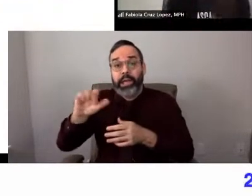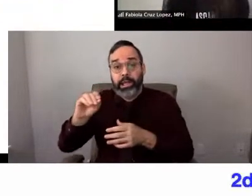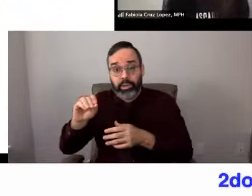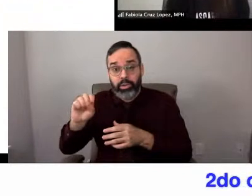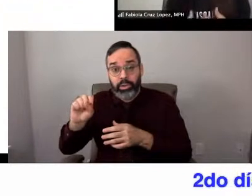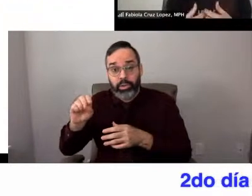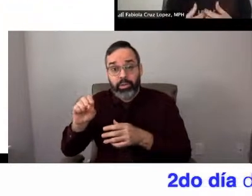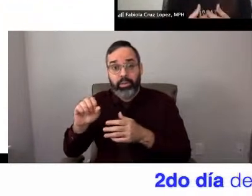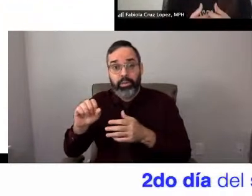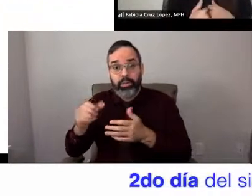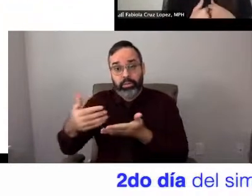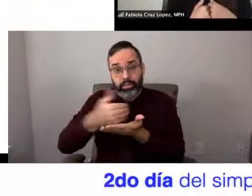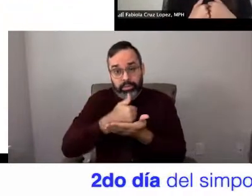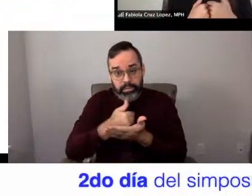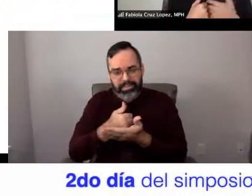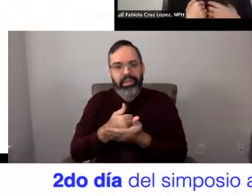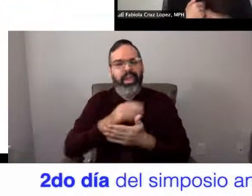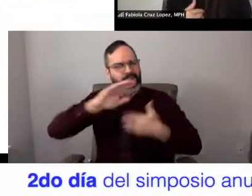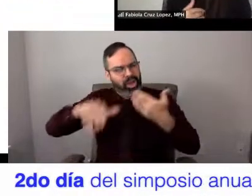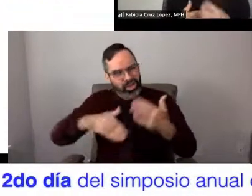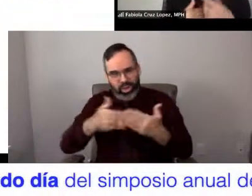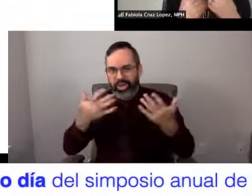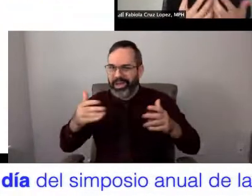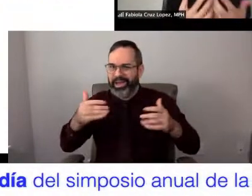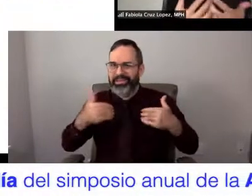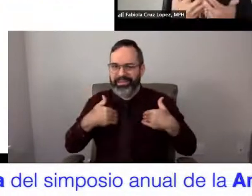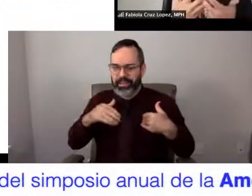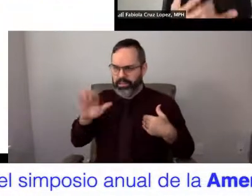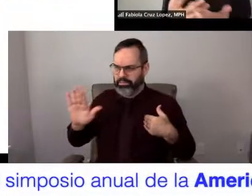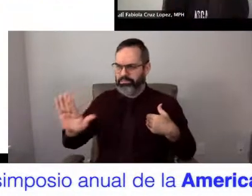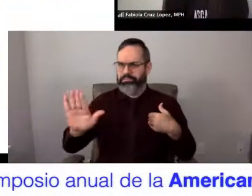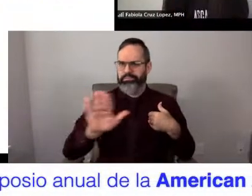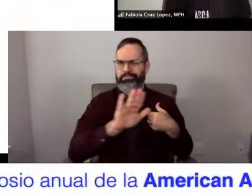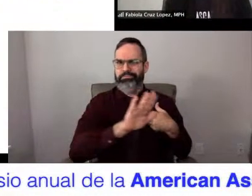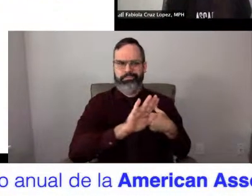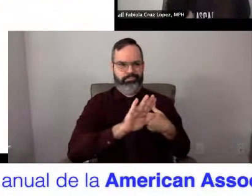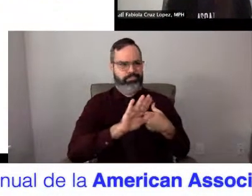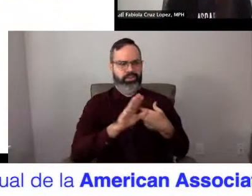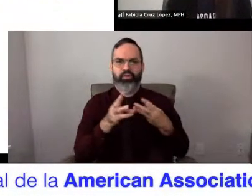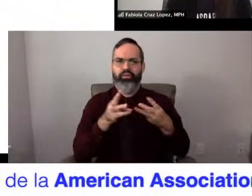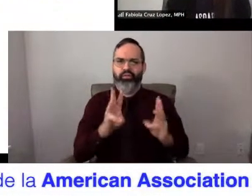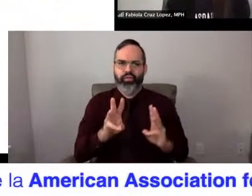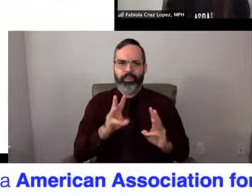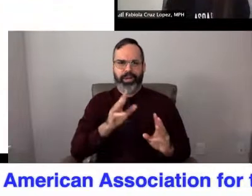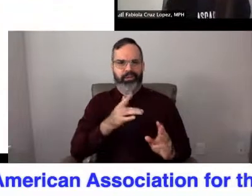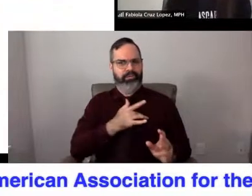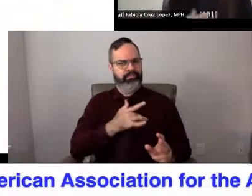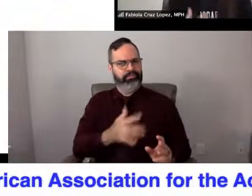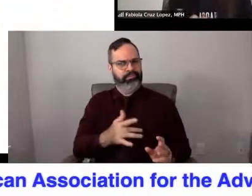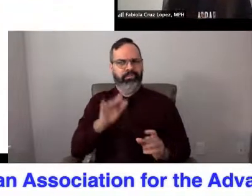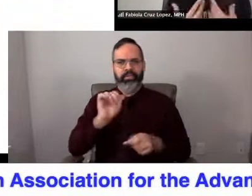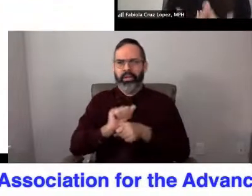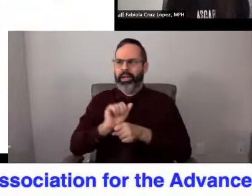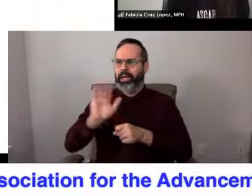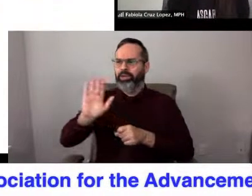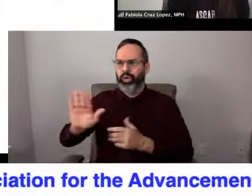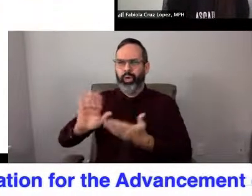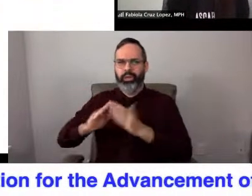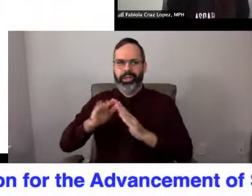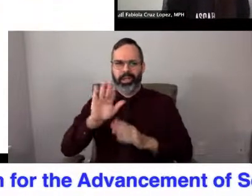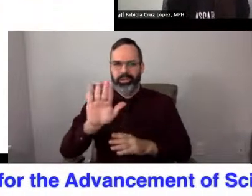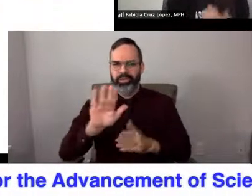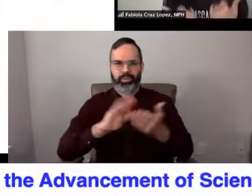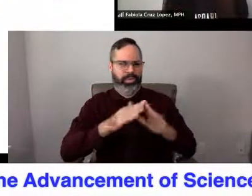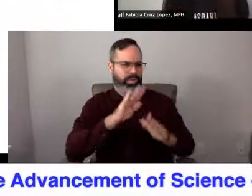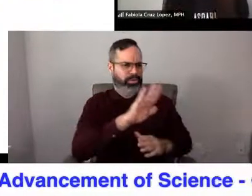tienen su forma peculiar de trabajar, ¿verdad?, con sus comunidades y su forma distinta. ¿Por qué?